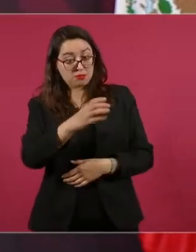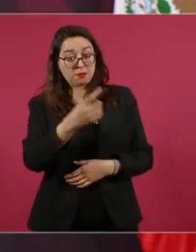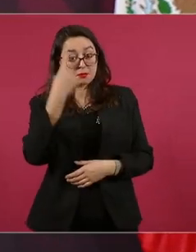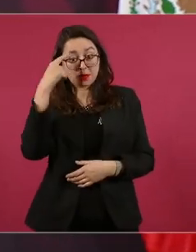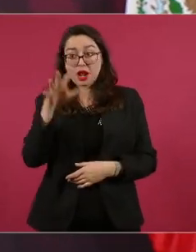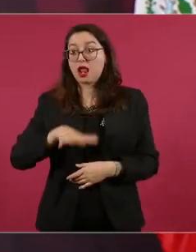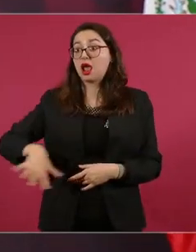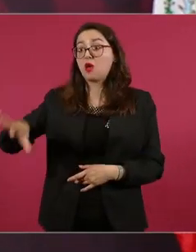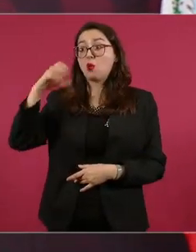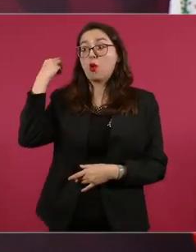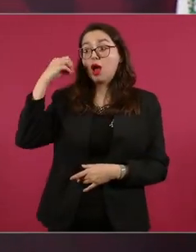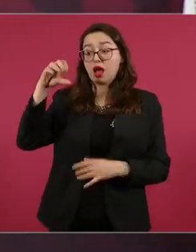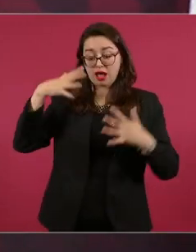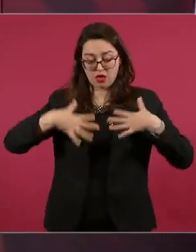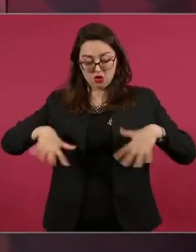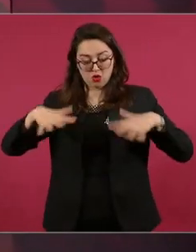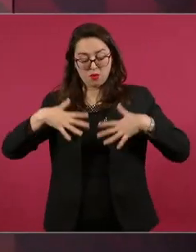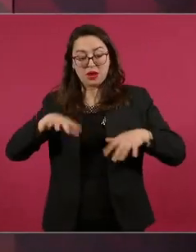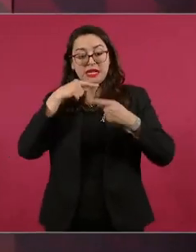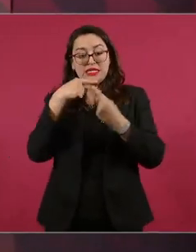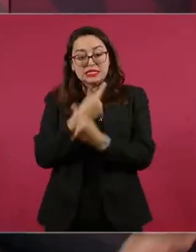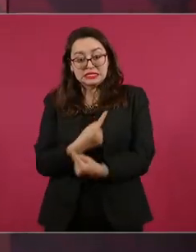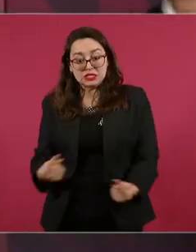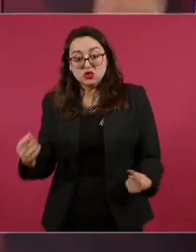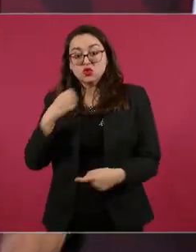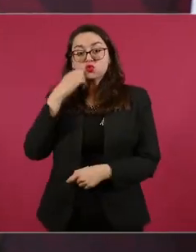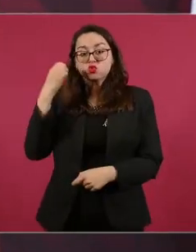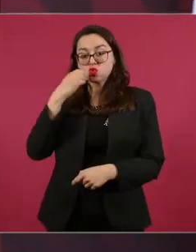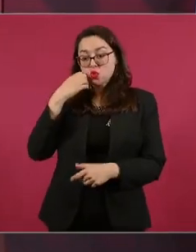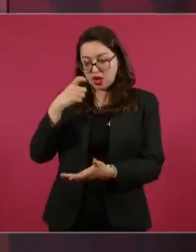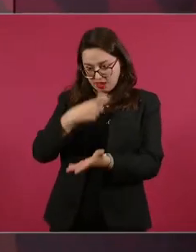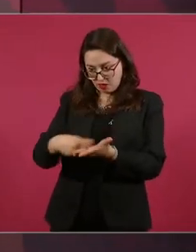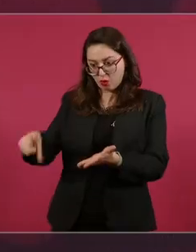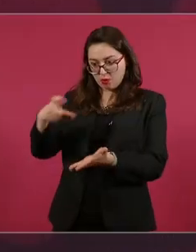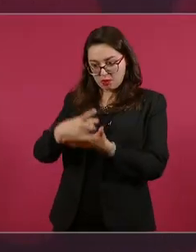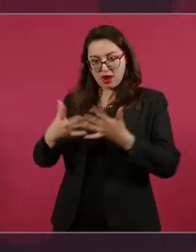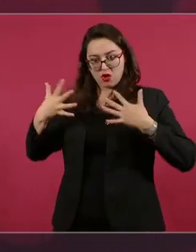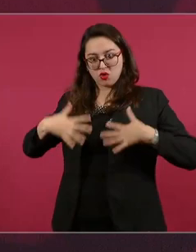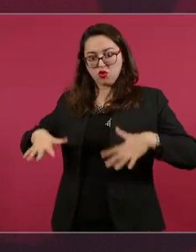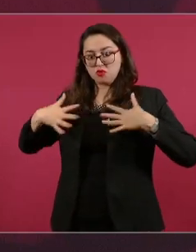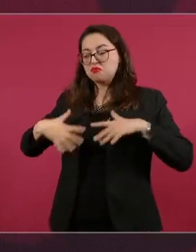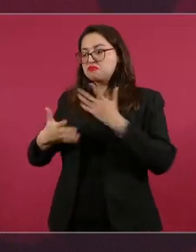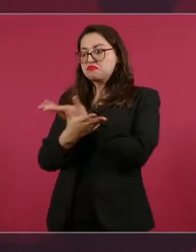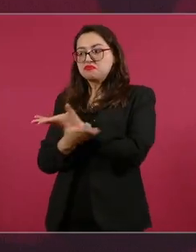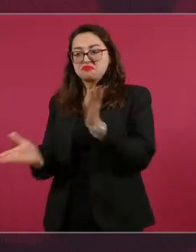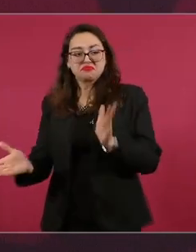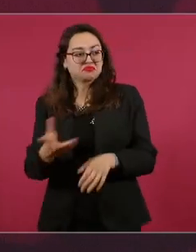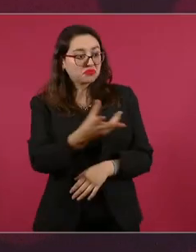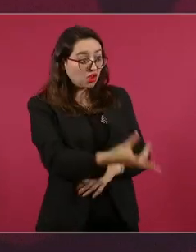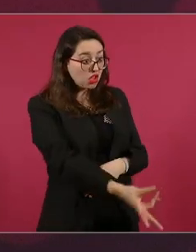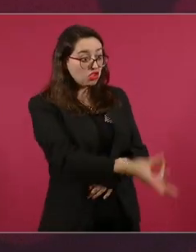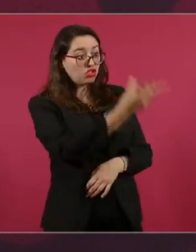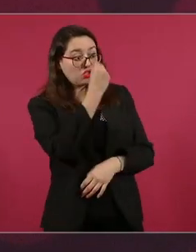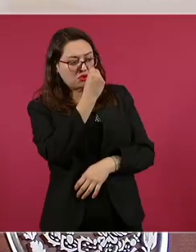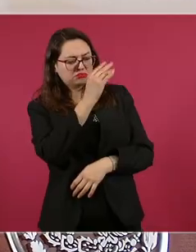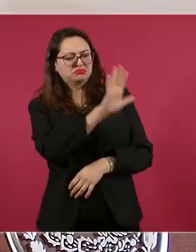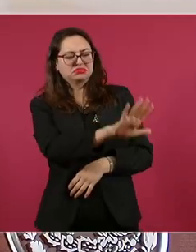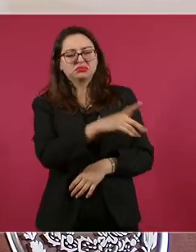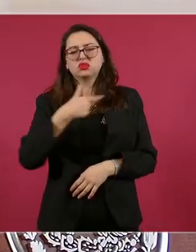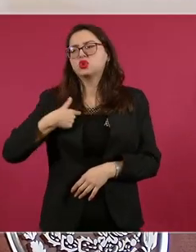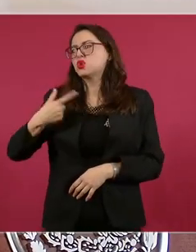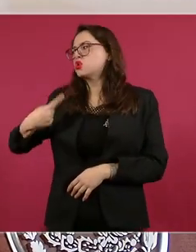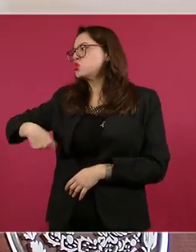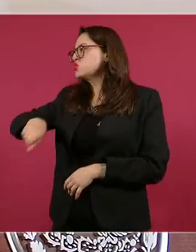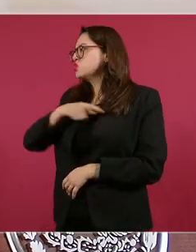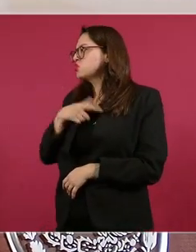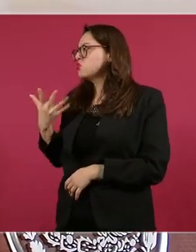Oaxaca, y ya conseguimos lo del presupuesto para los uniformes que vamos a